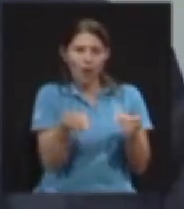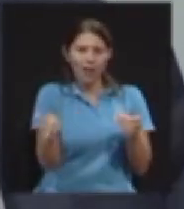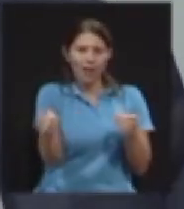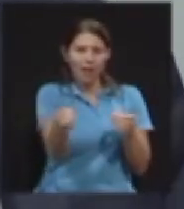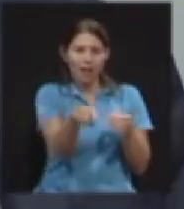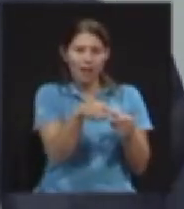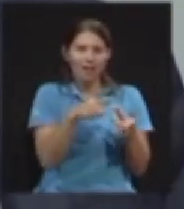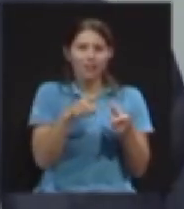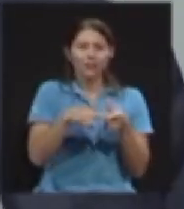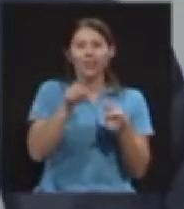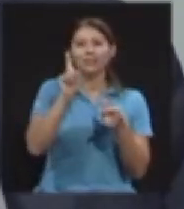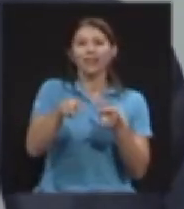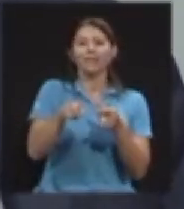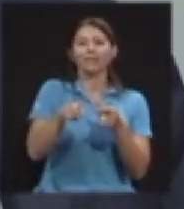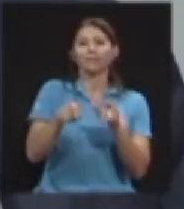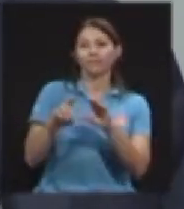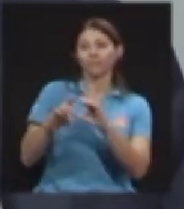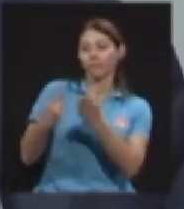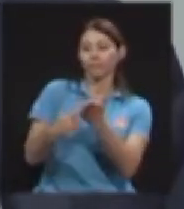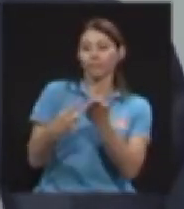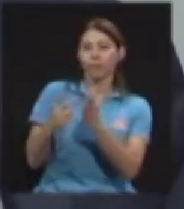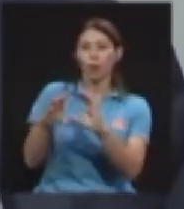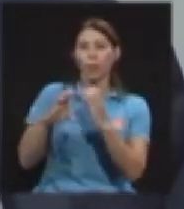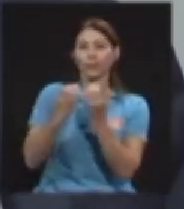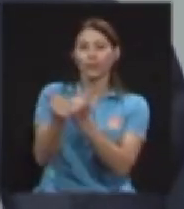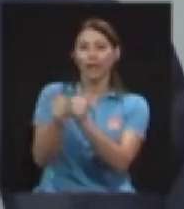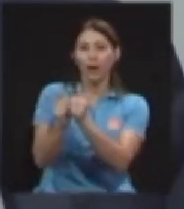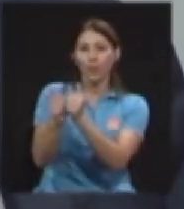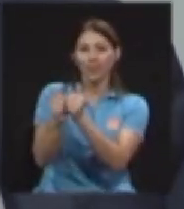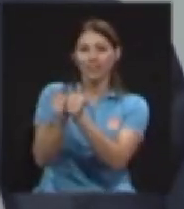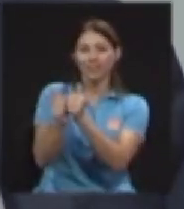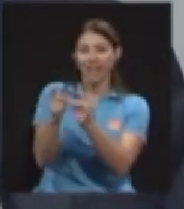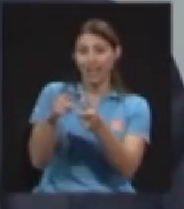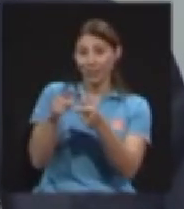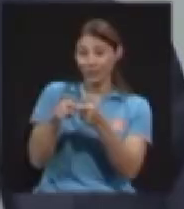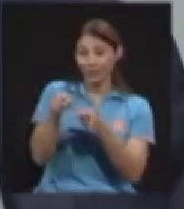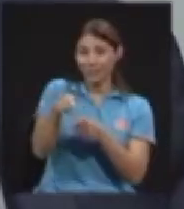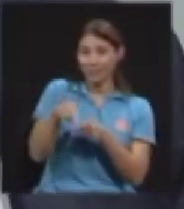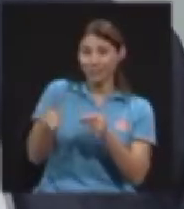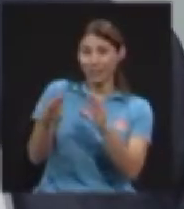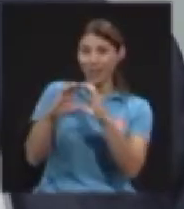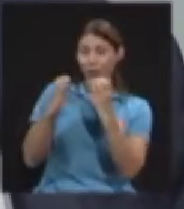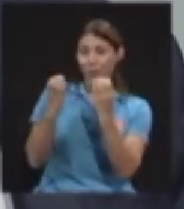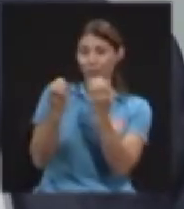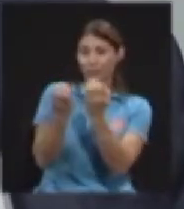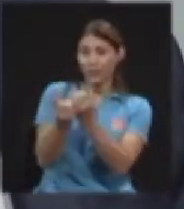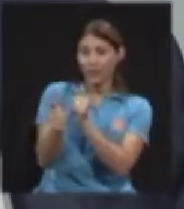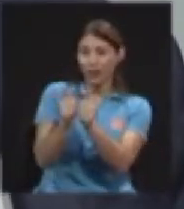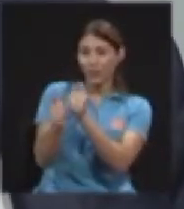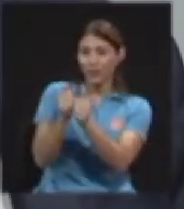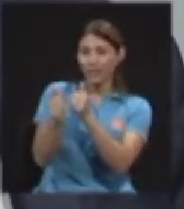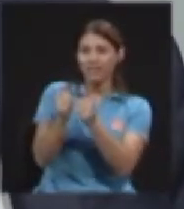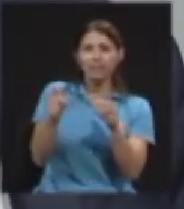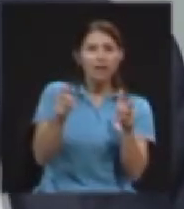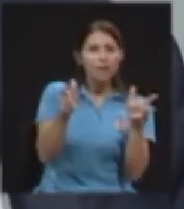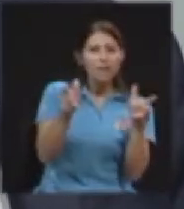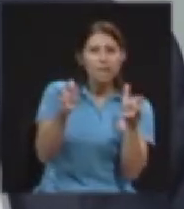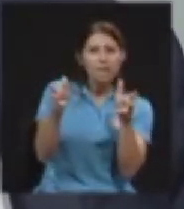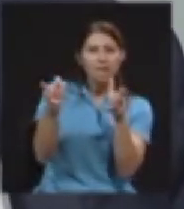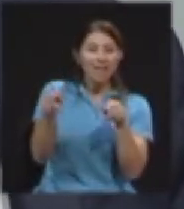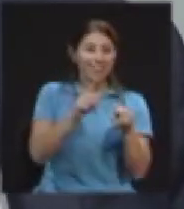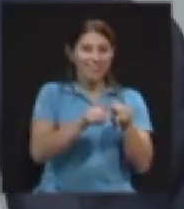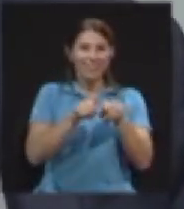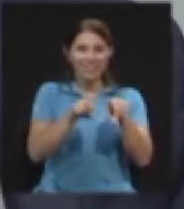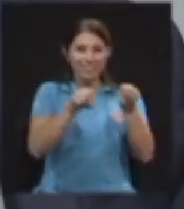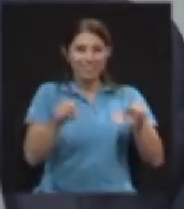de la Competencia. Y entonces la Comisión de la Competencia estudia y oye el descargue a las operadoras. Y las operadoras le dicen, ve,